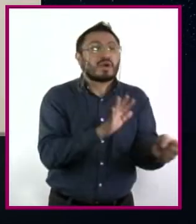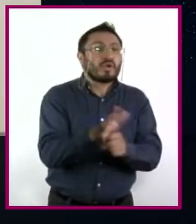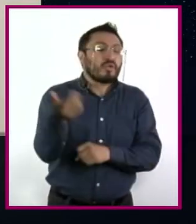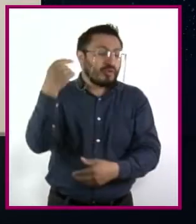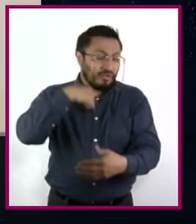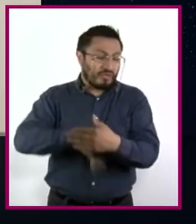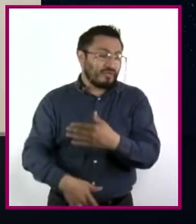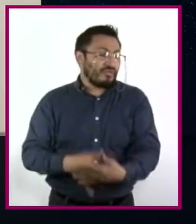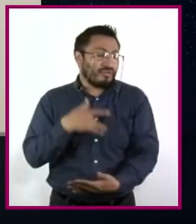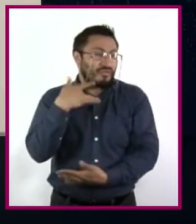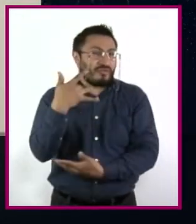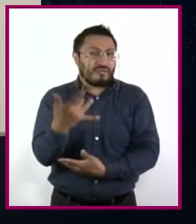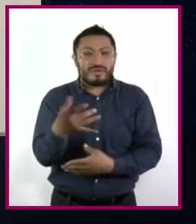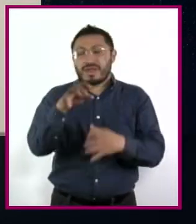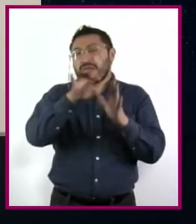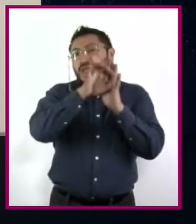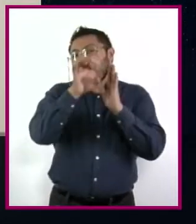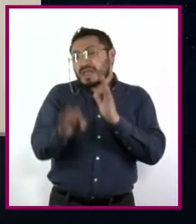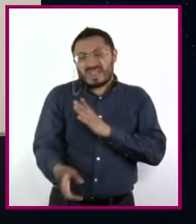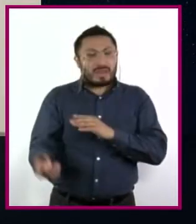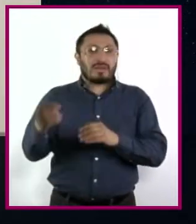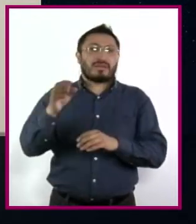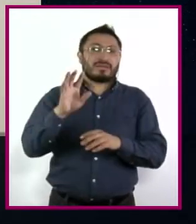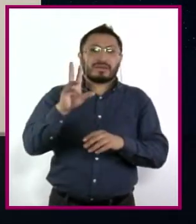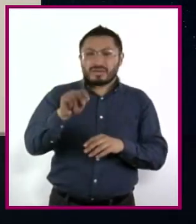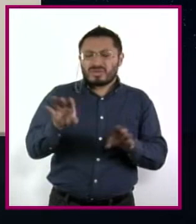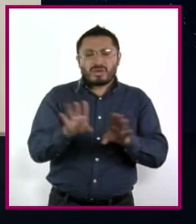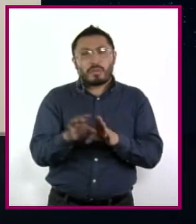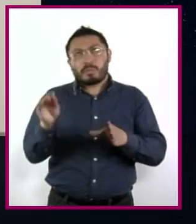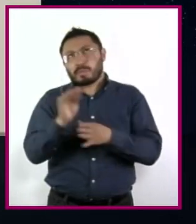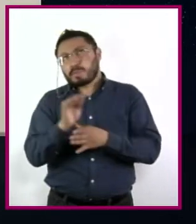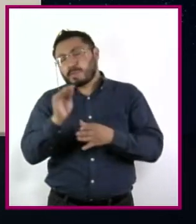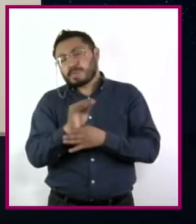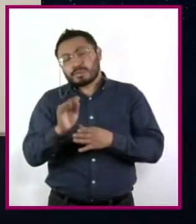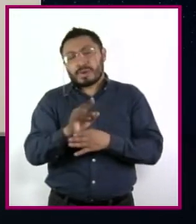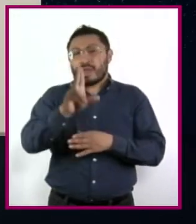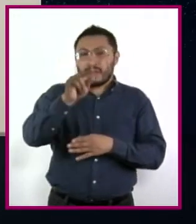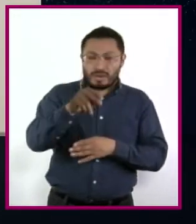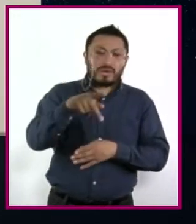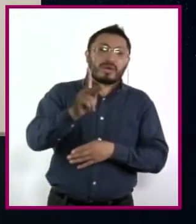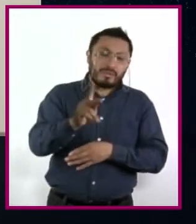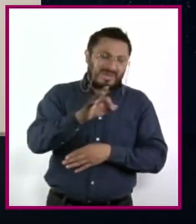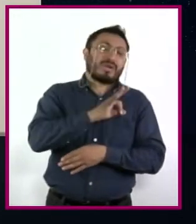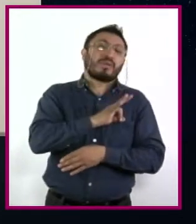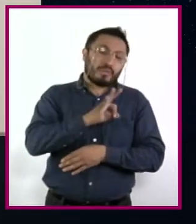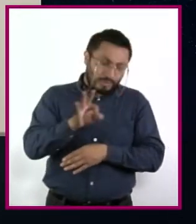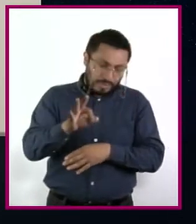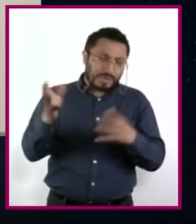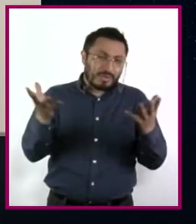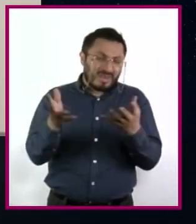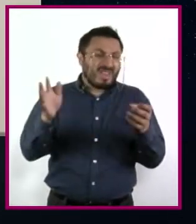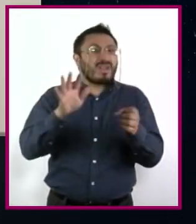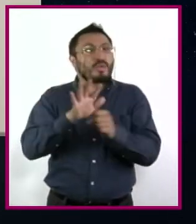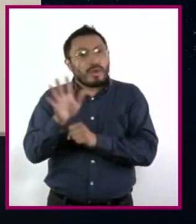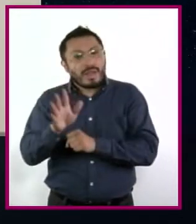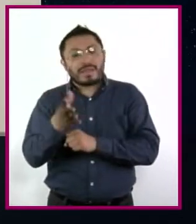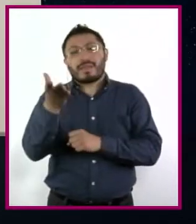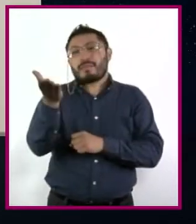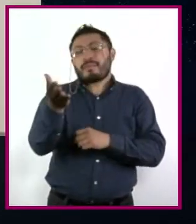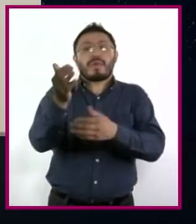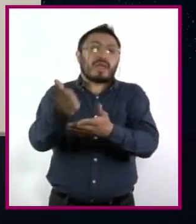necesitamos. Ahora, más allá de ignorarlas, lo que sí podemos hacer, lo que sí puedes hacer es pedir